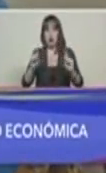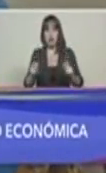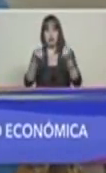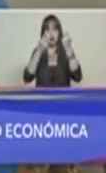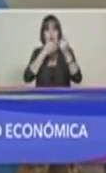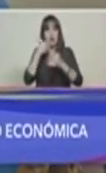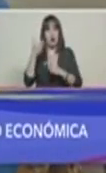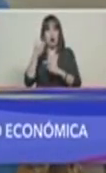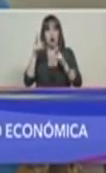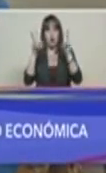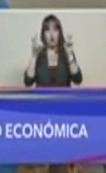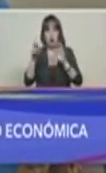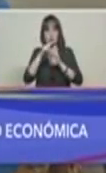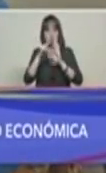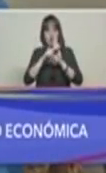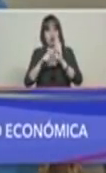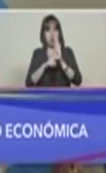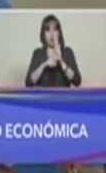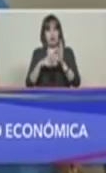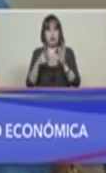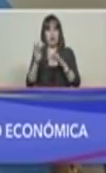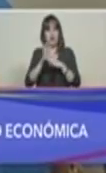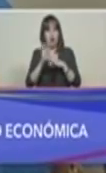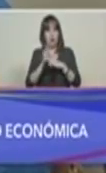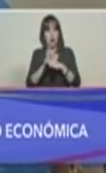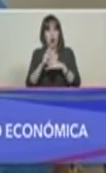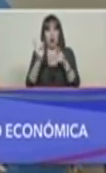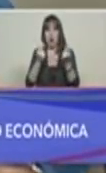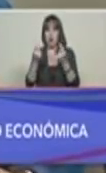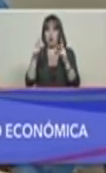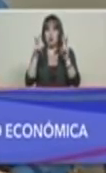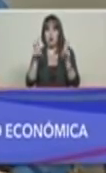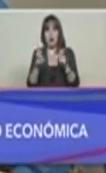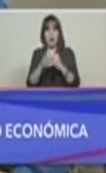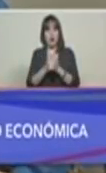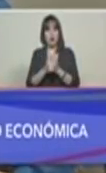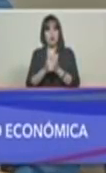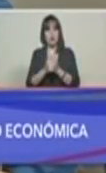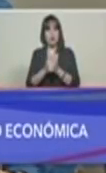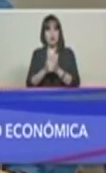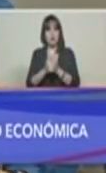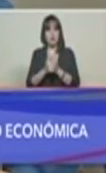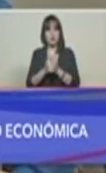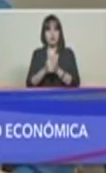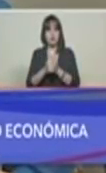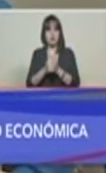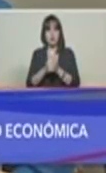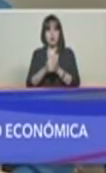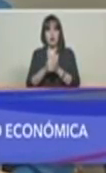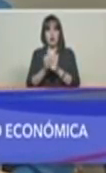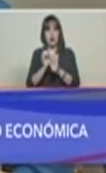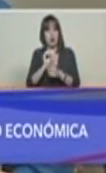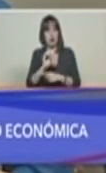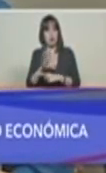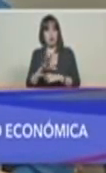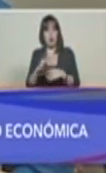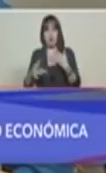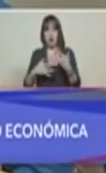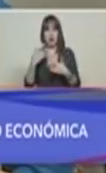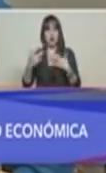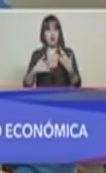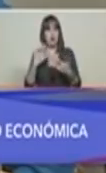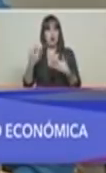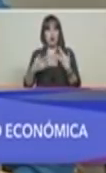nuevos factores de la nueva ecuación, de la nueva economía que hemos lanzado, que hemos activado y que